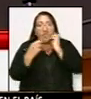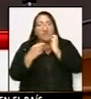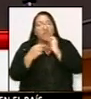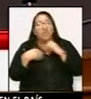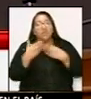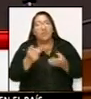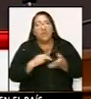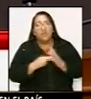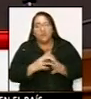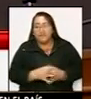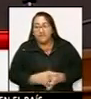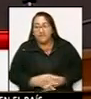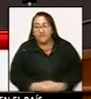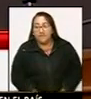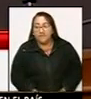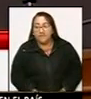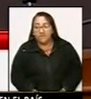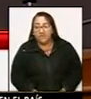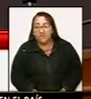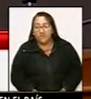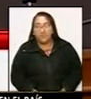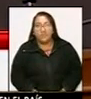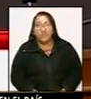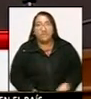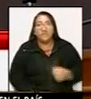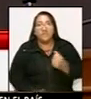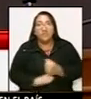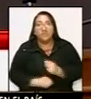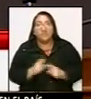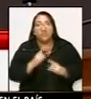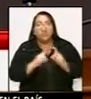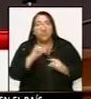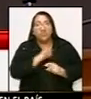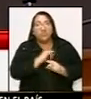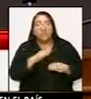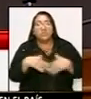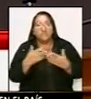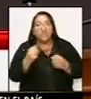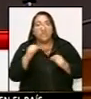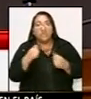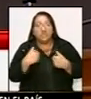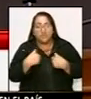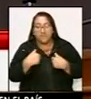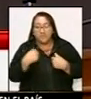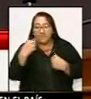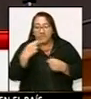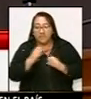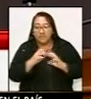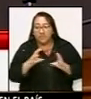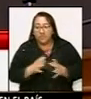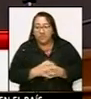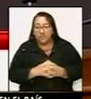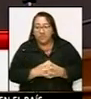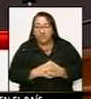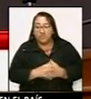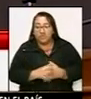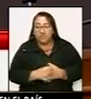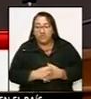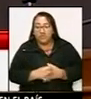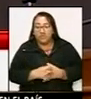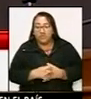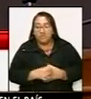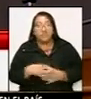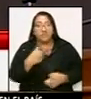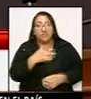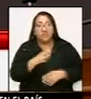pueda apoyar aquellas instituciones que puedan sí tener políticas claras en beneficio y